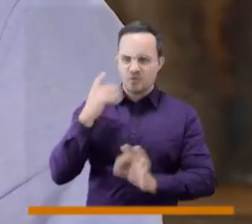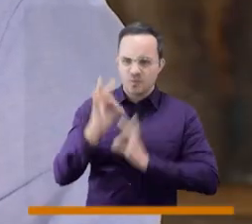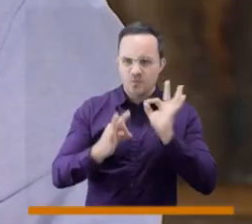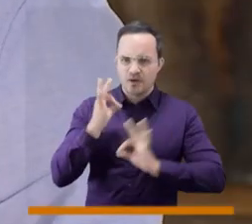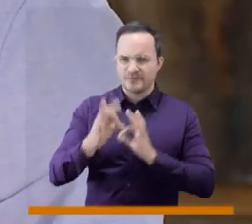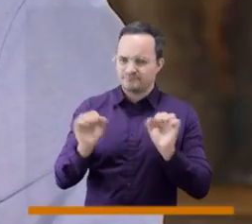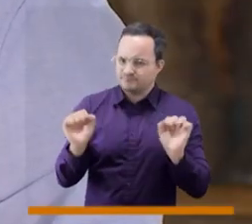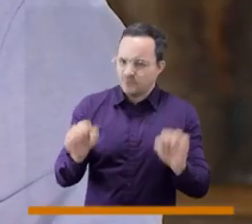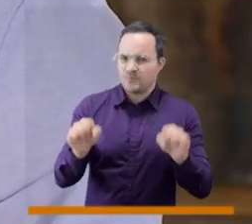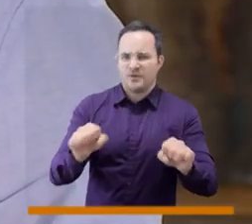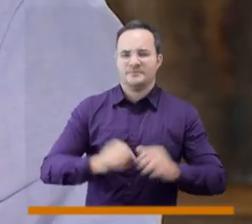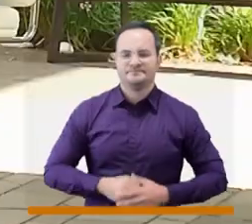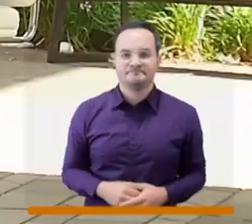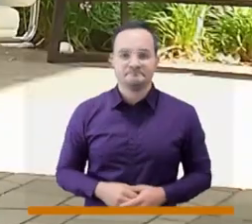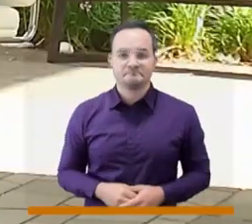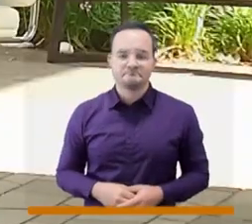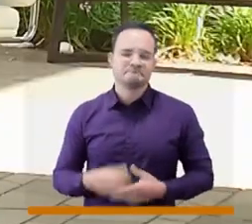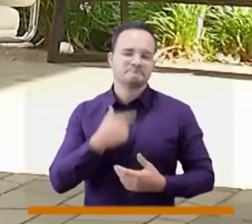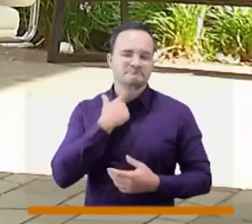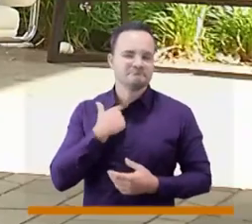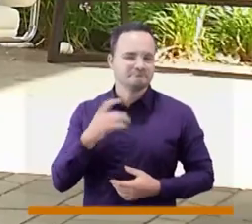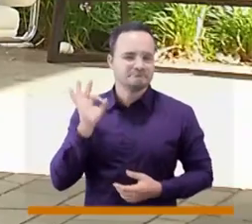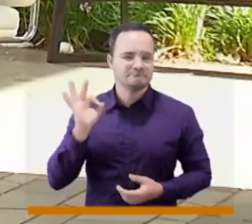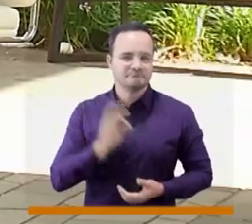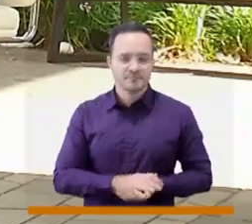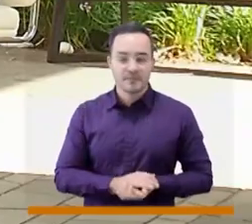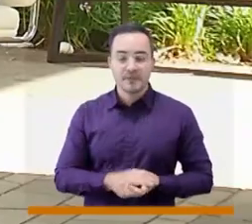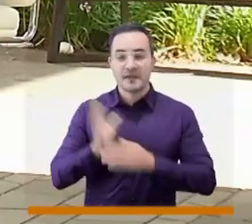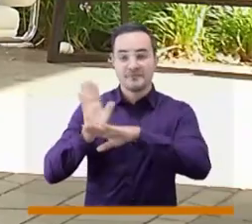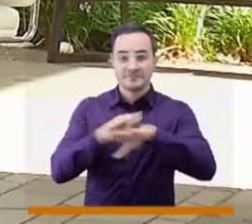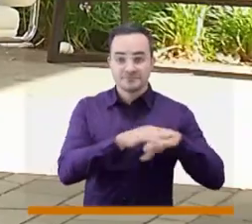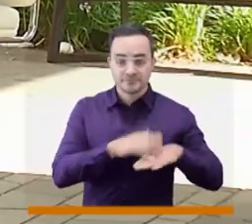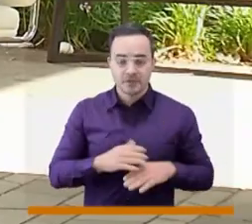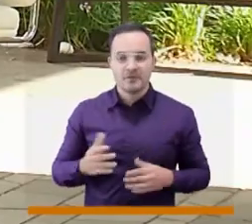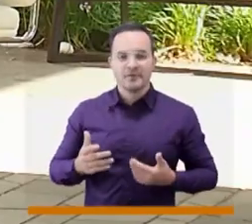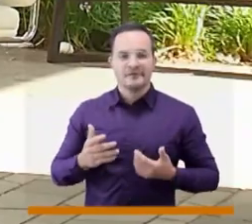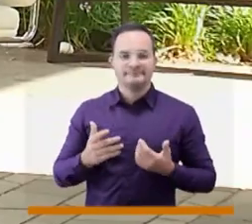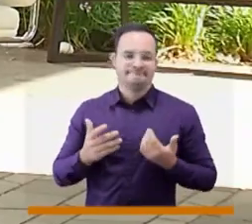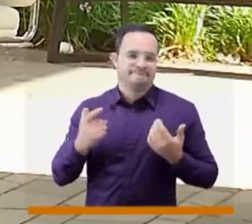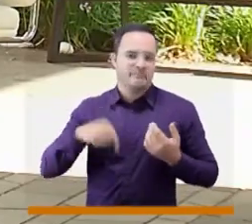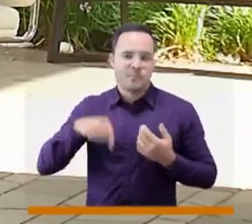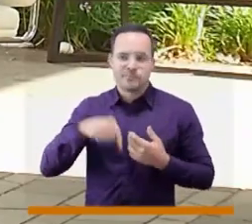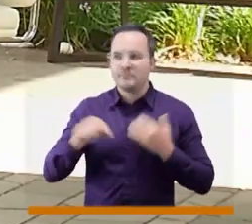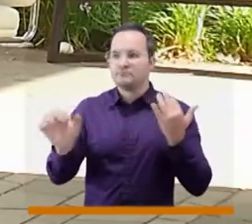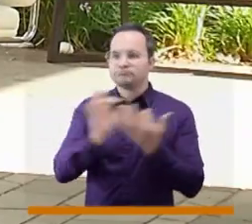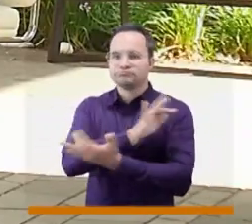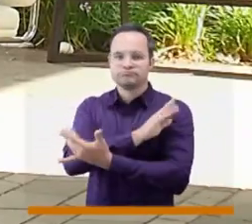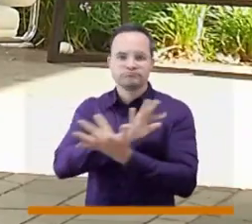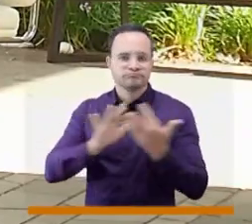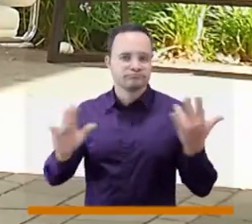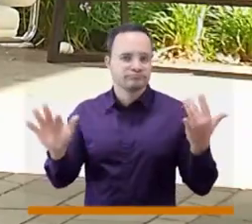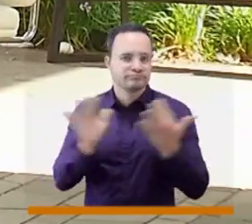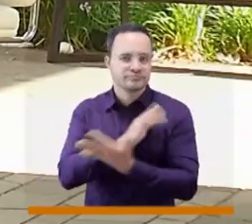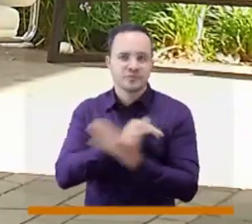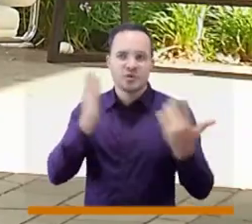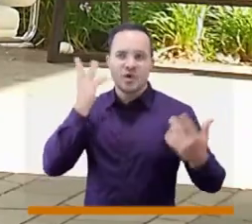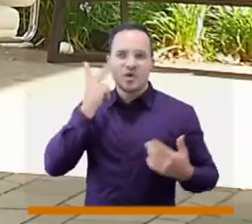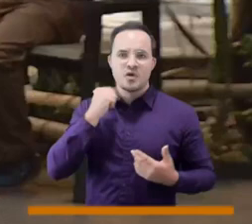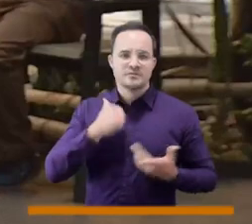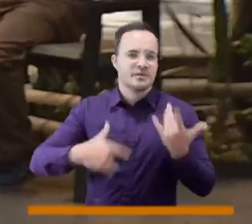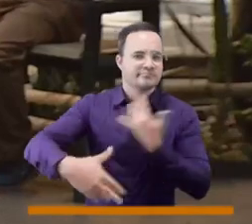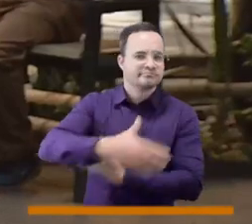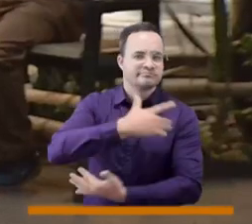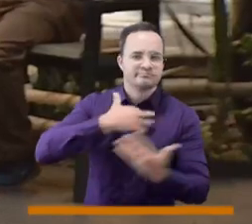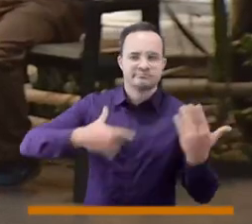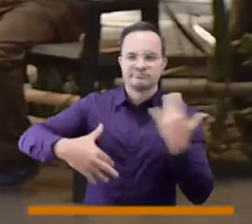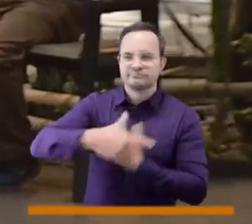todas las cosas. Oiga, me encanta todo el potencial del centro. Concejal, aquí hay habitantes, hay personas que lo utilizan, que circulan a diario,